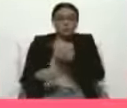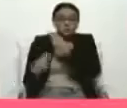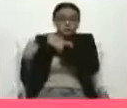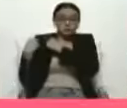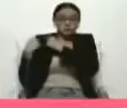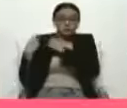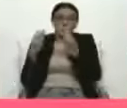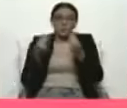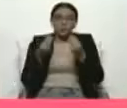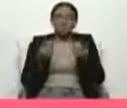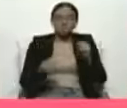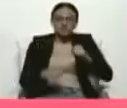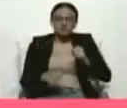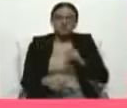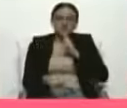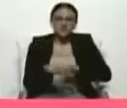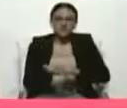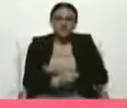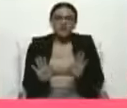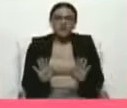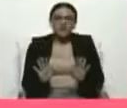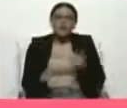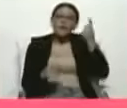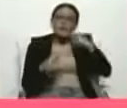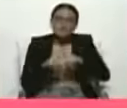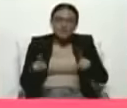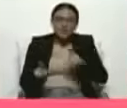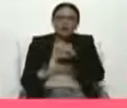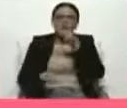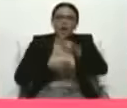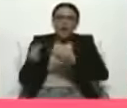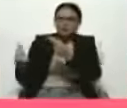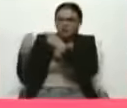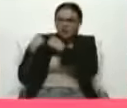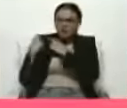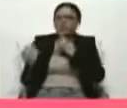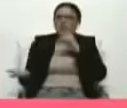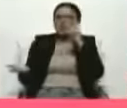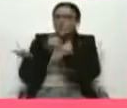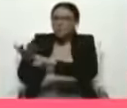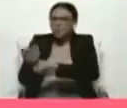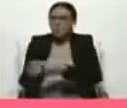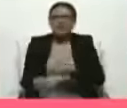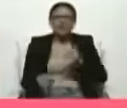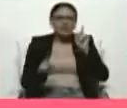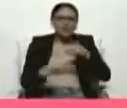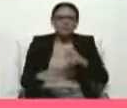Nicolás tiene la fortaleza para enfrentarse al imperialismo norteamericano sin flaquear.